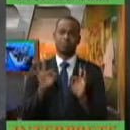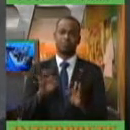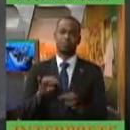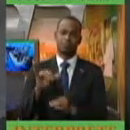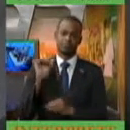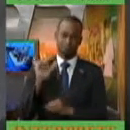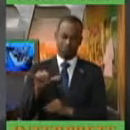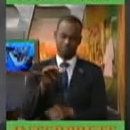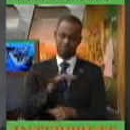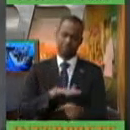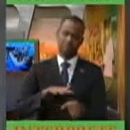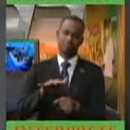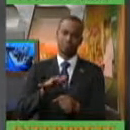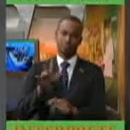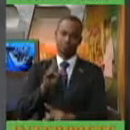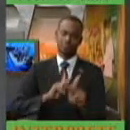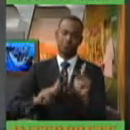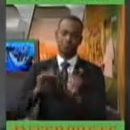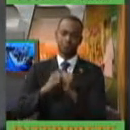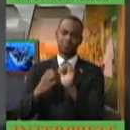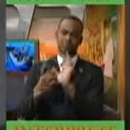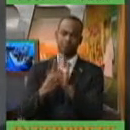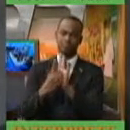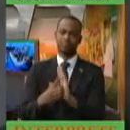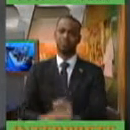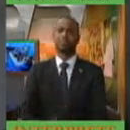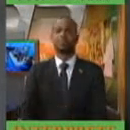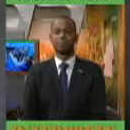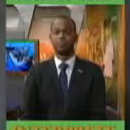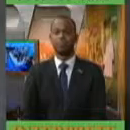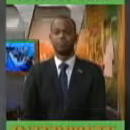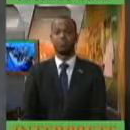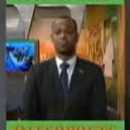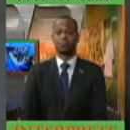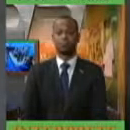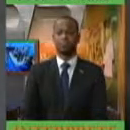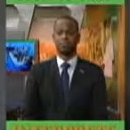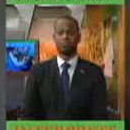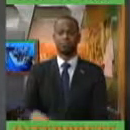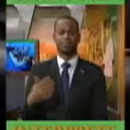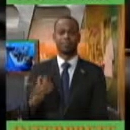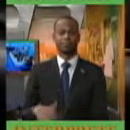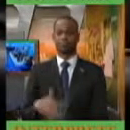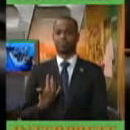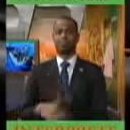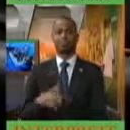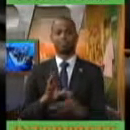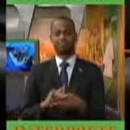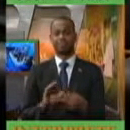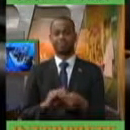por este sector de las personas con discapacidad. Gracias, Jovairo. Excelente.